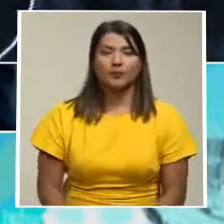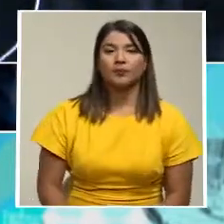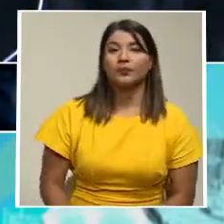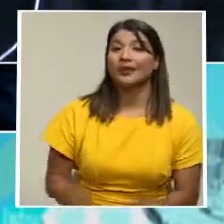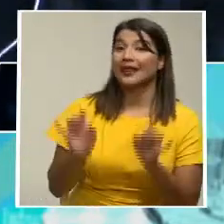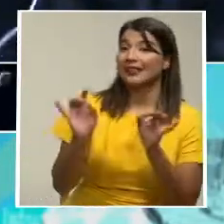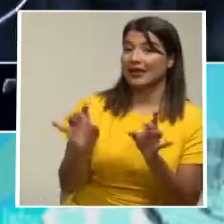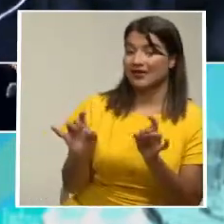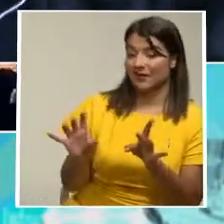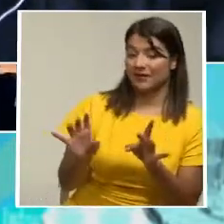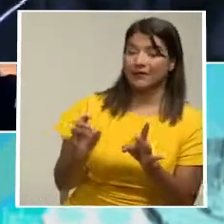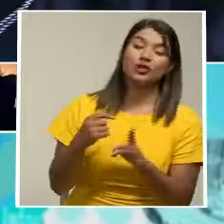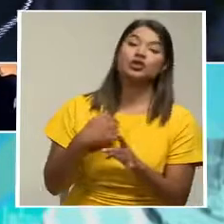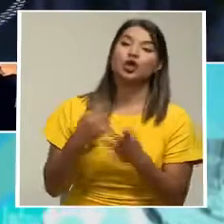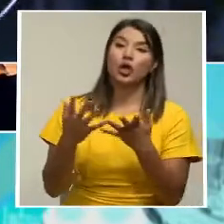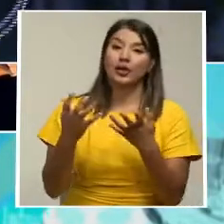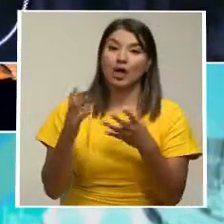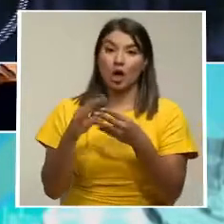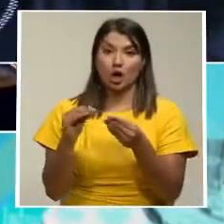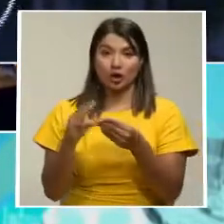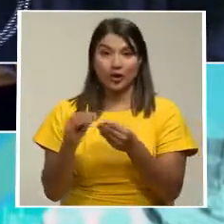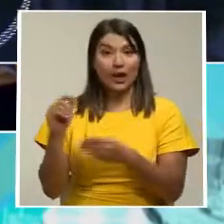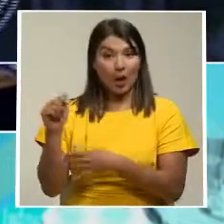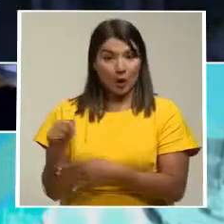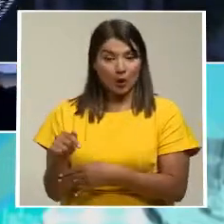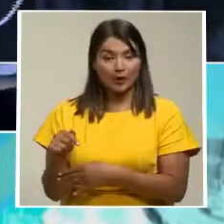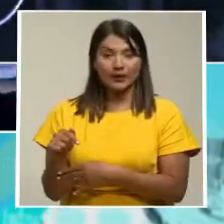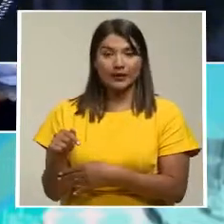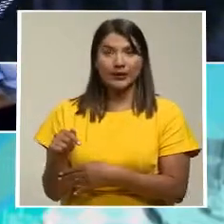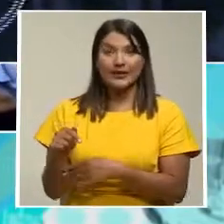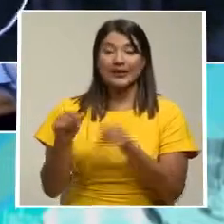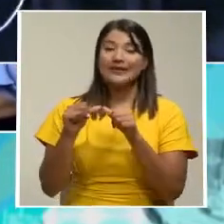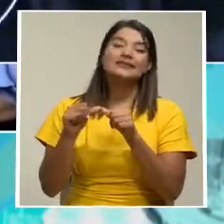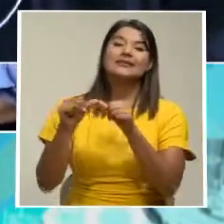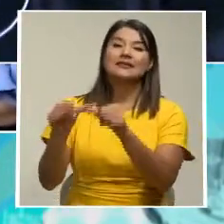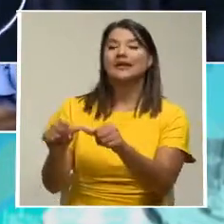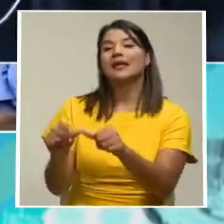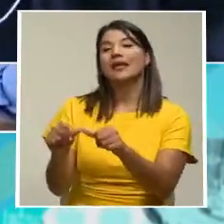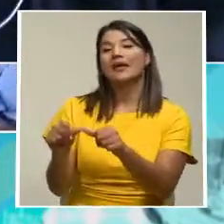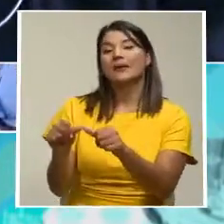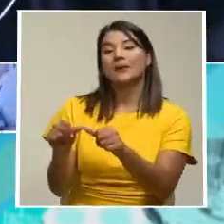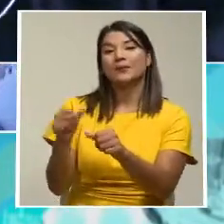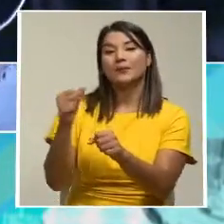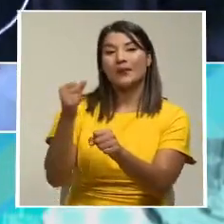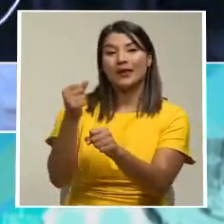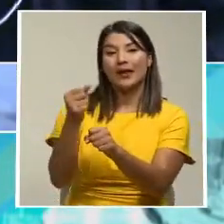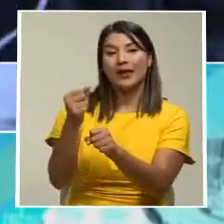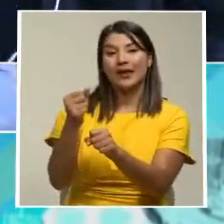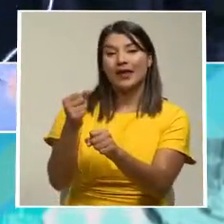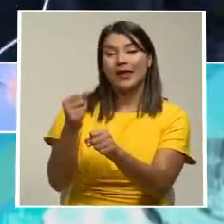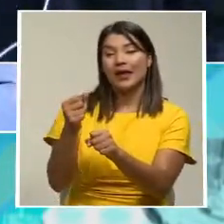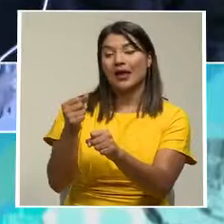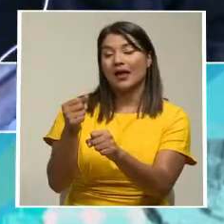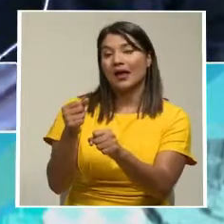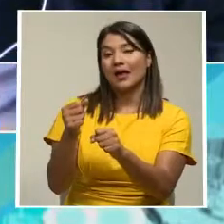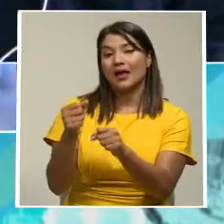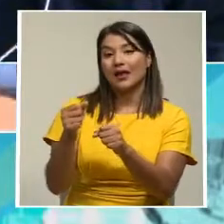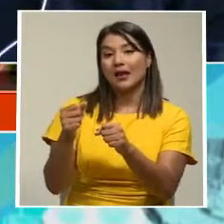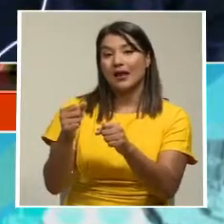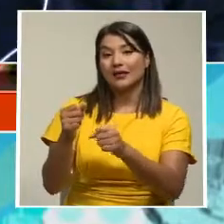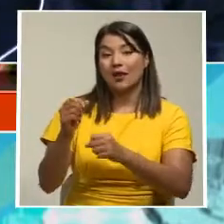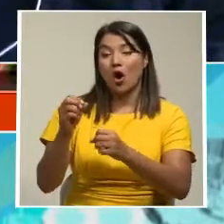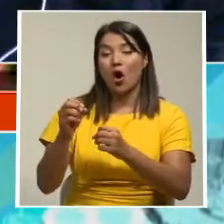Terrible, te digo que hoy precisamente continuaron las obras de desmantelamiento de la redacción